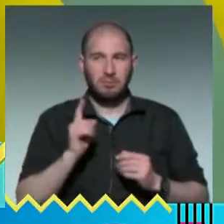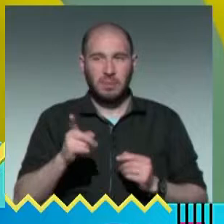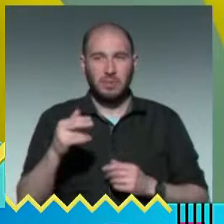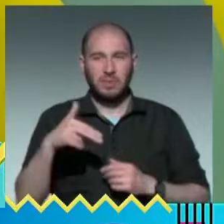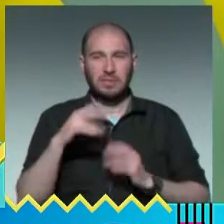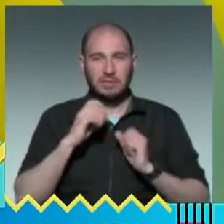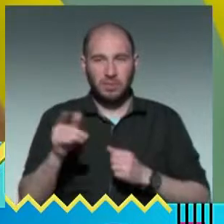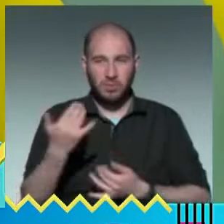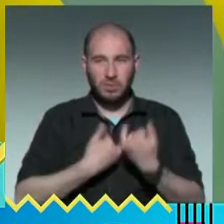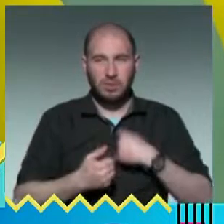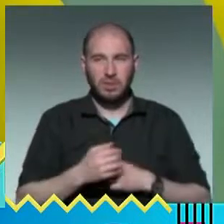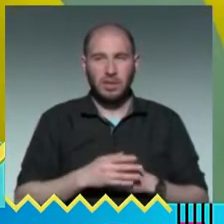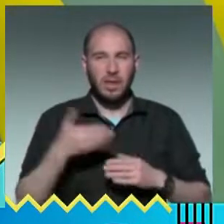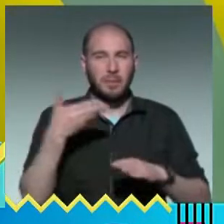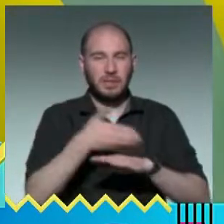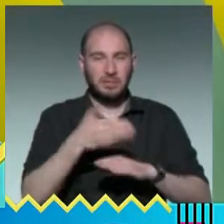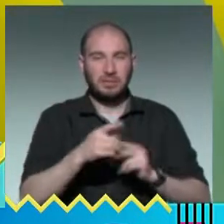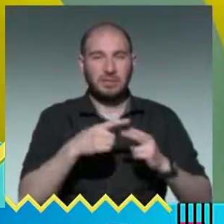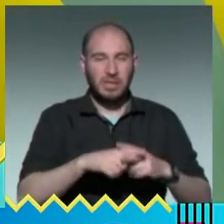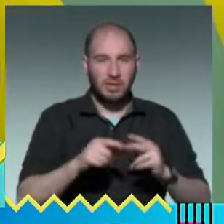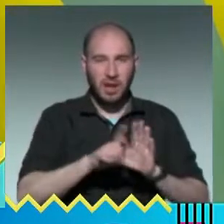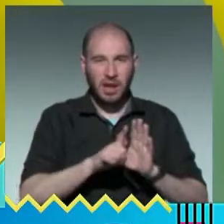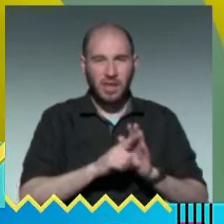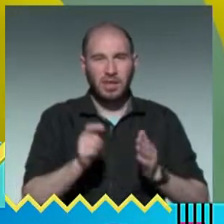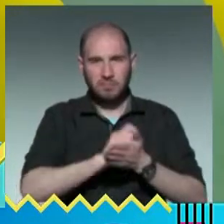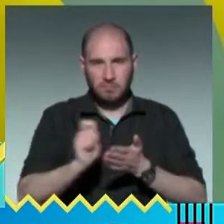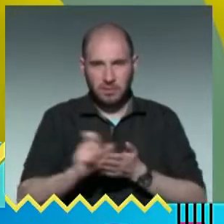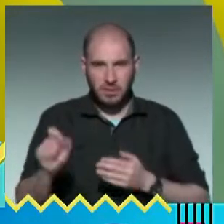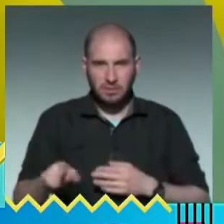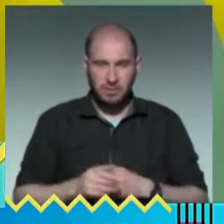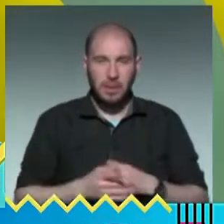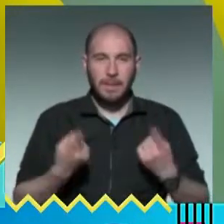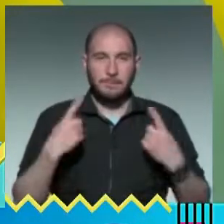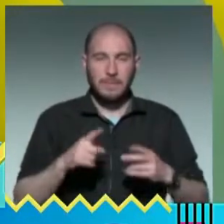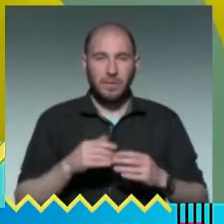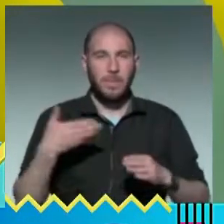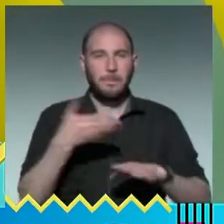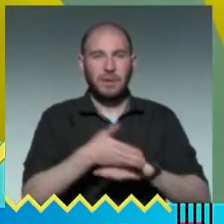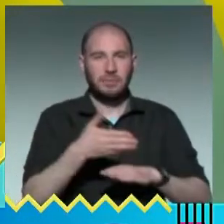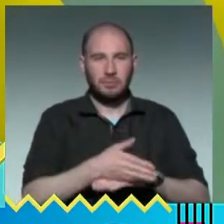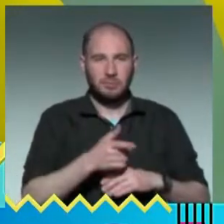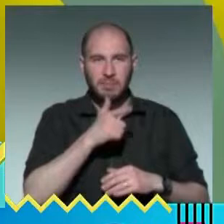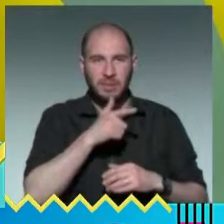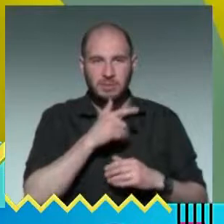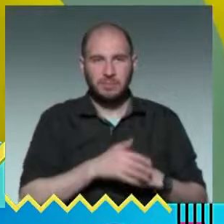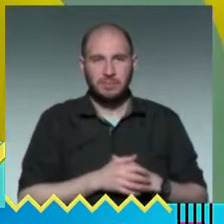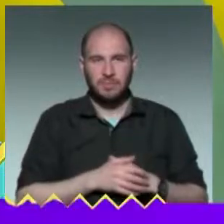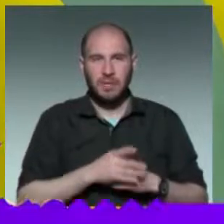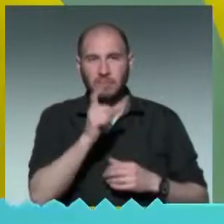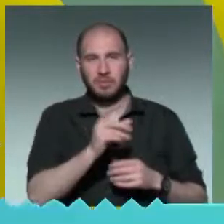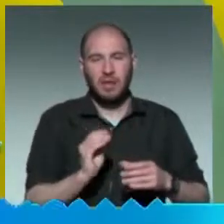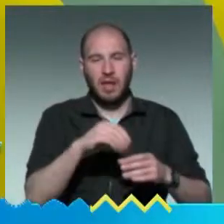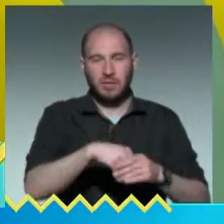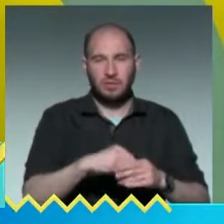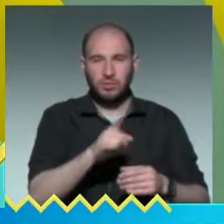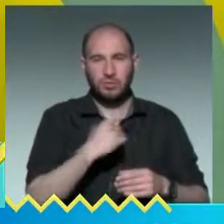acá el secretario, ha tenido una participación de técnicos, la ley ha sido elaborada por ellos, pero no ha tenido la participación, yo creo, de los integrantes, de los